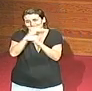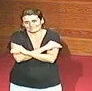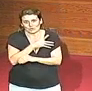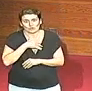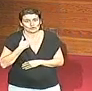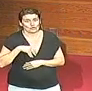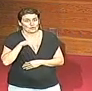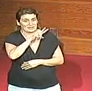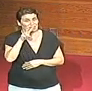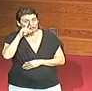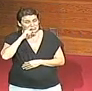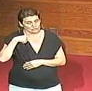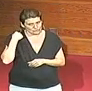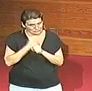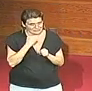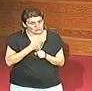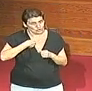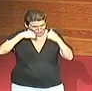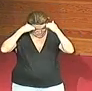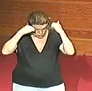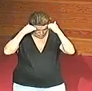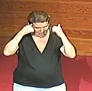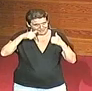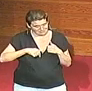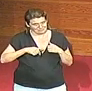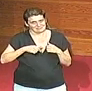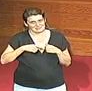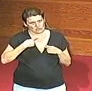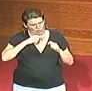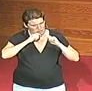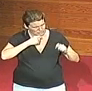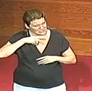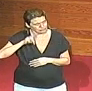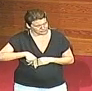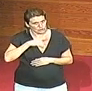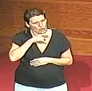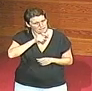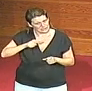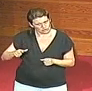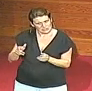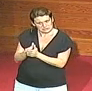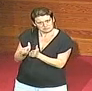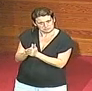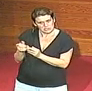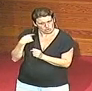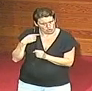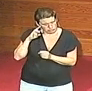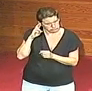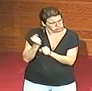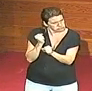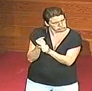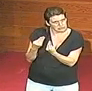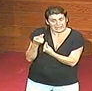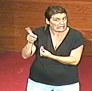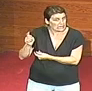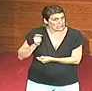22 años trabajando en esto. Estudié periodismo y soy periodista, pero he trabajado con gente a la que respeto mucho que no estudió periodismo. ¿Vamos a juzgar a lo mejor